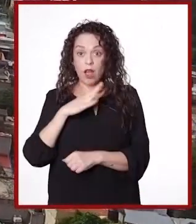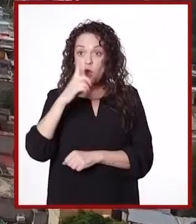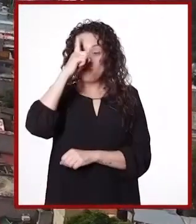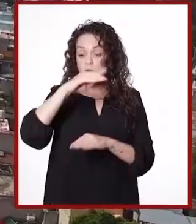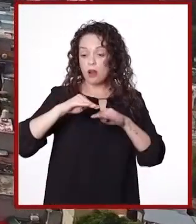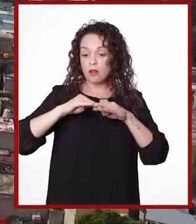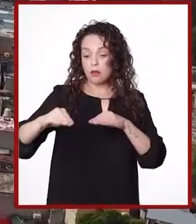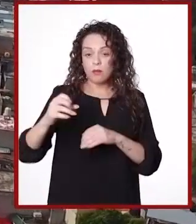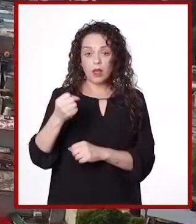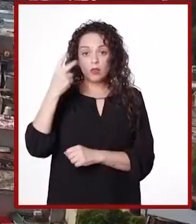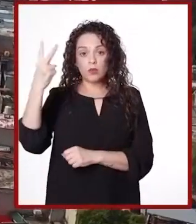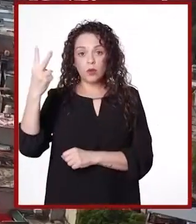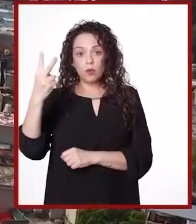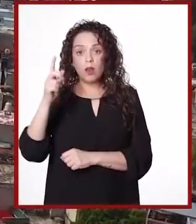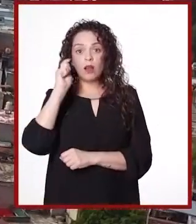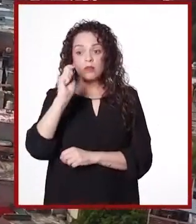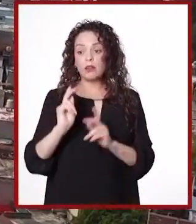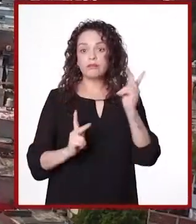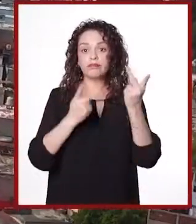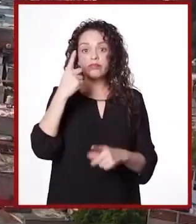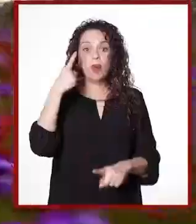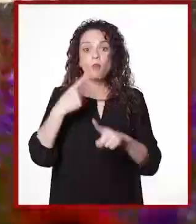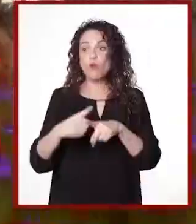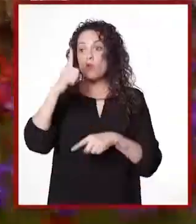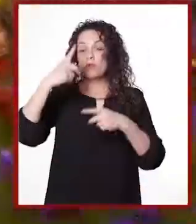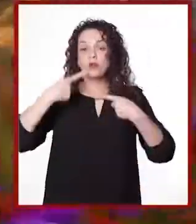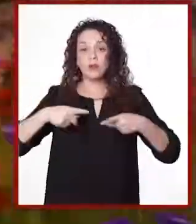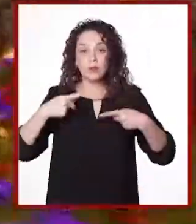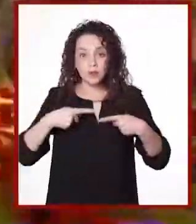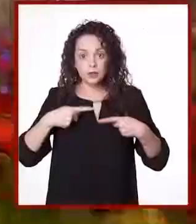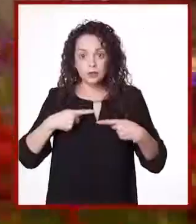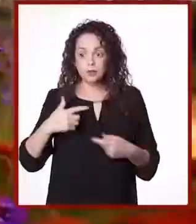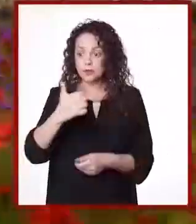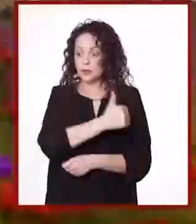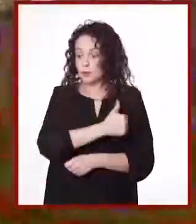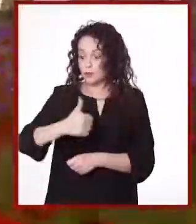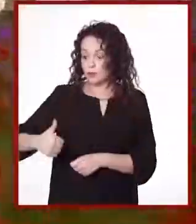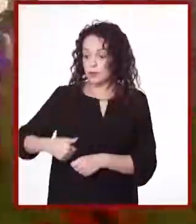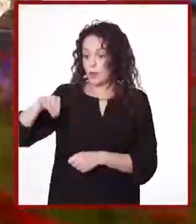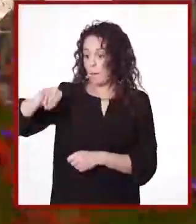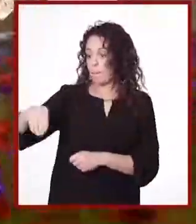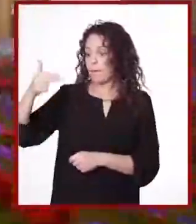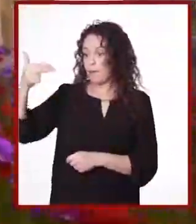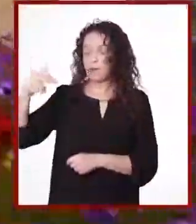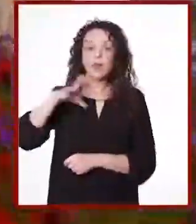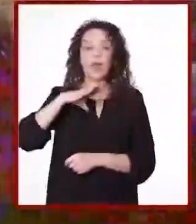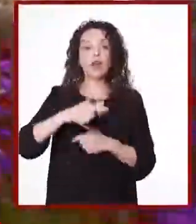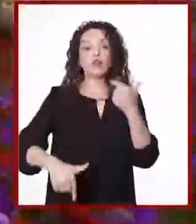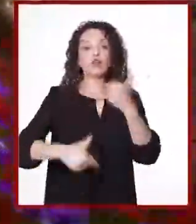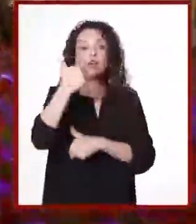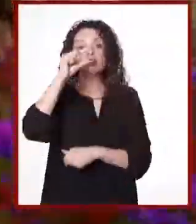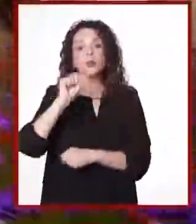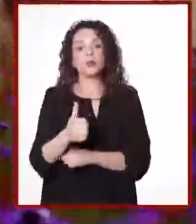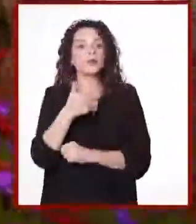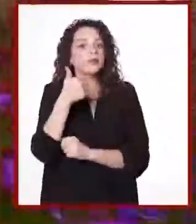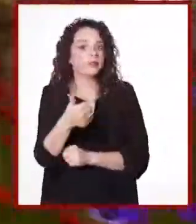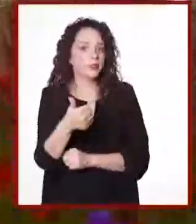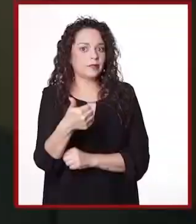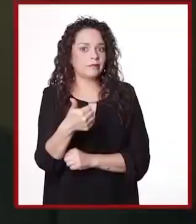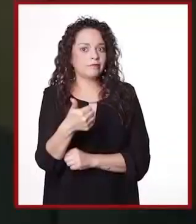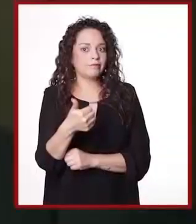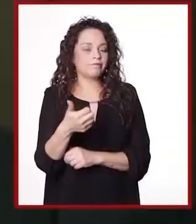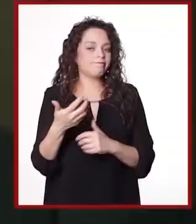existe 1 metro cuadrado de áreas verdes por habitante, mientras que en la alcaldía Miguel Hidalgo cuenta con